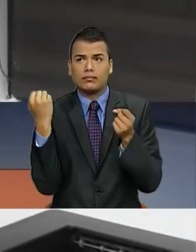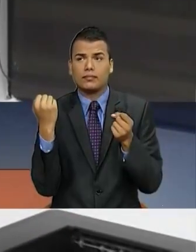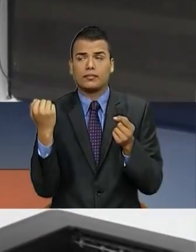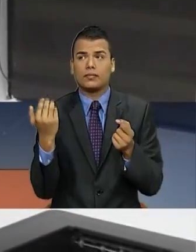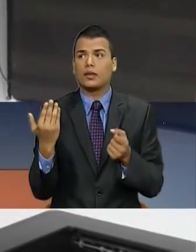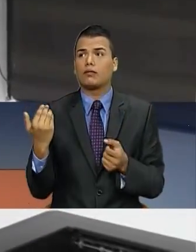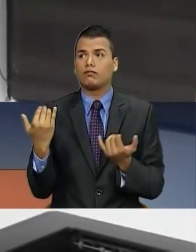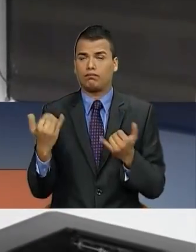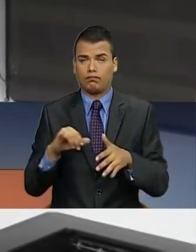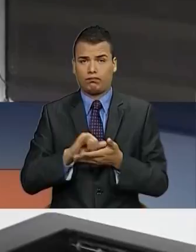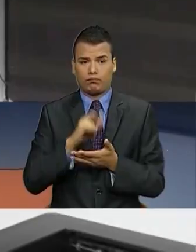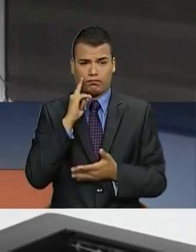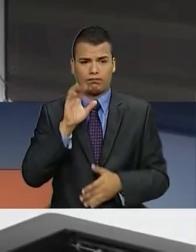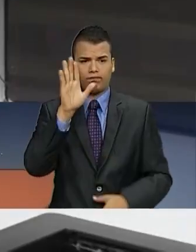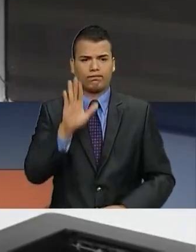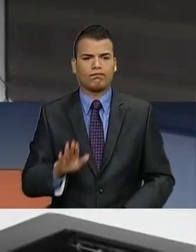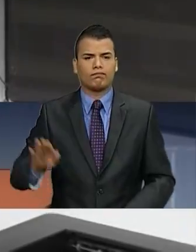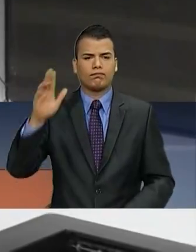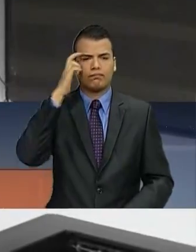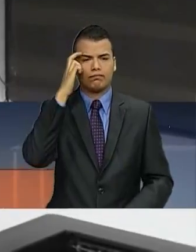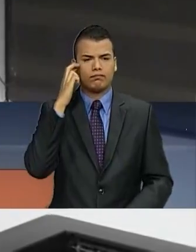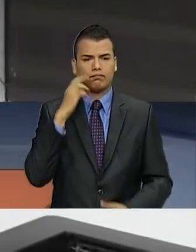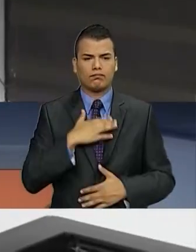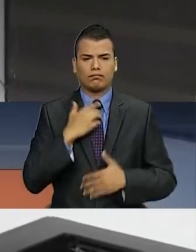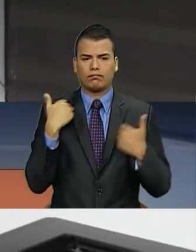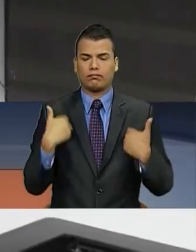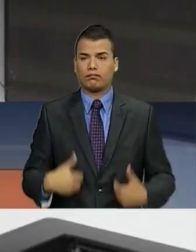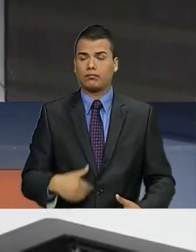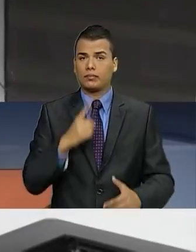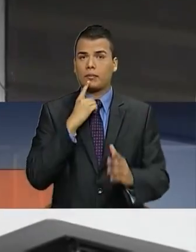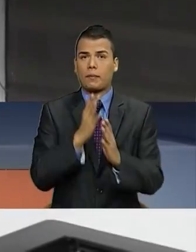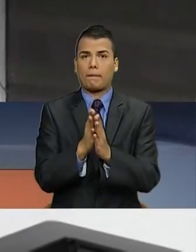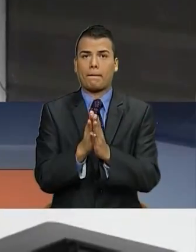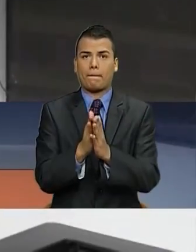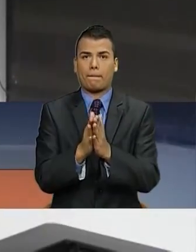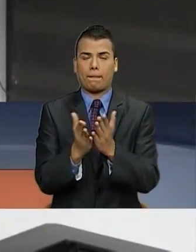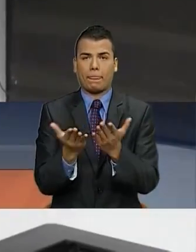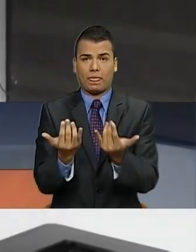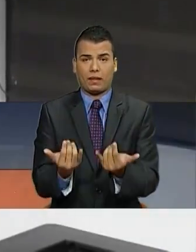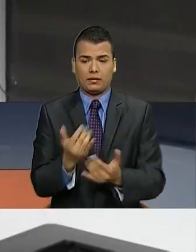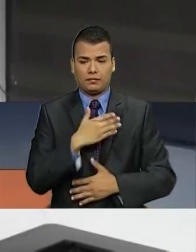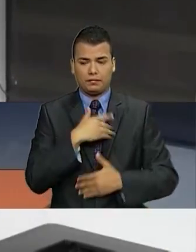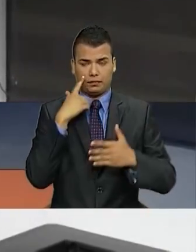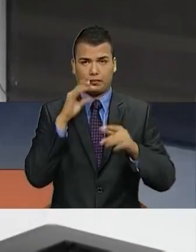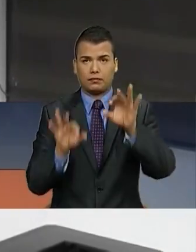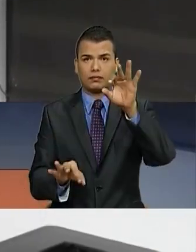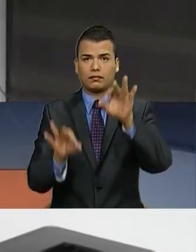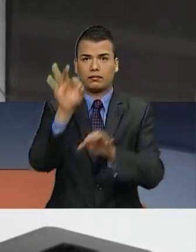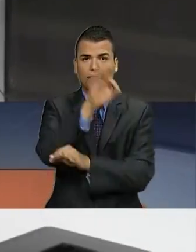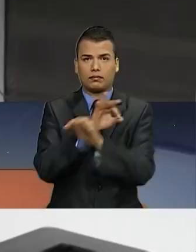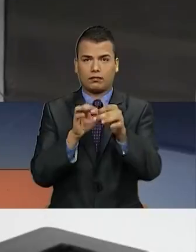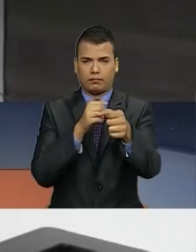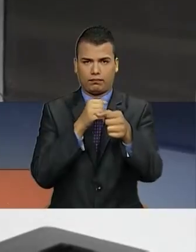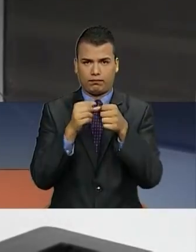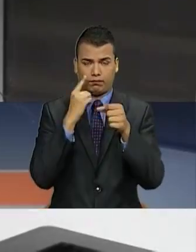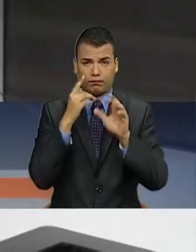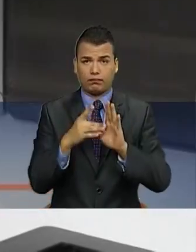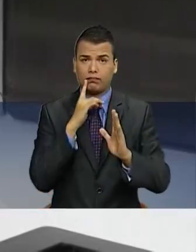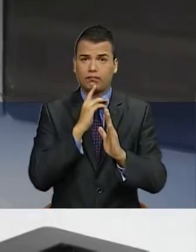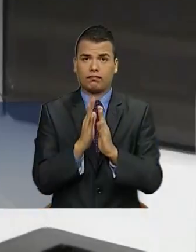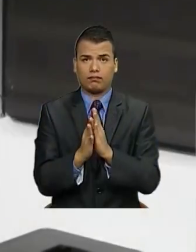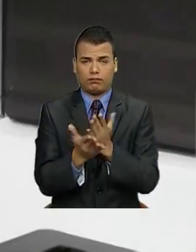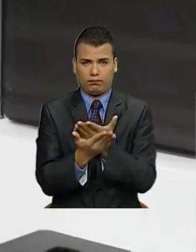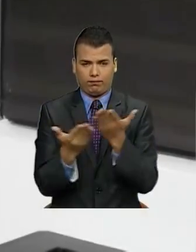las últimas horas en el departamento del Chocó. Es la información a esta hora con la cámara de Oscar Mario Echeverry. Yo soy Cristian Cuesta desde Quibdó, vuelvo con más